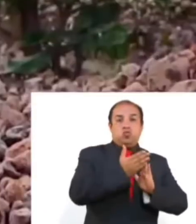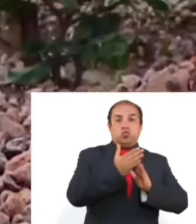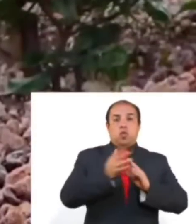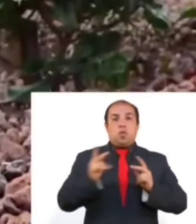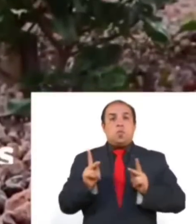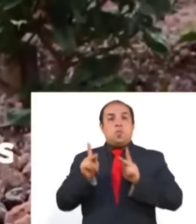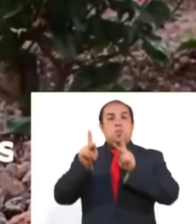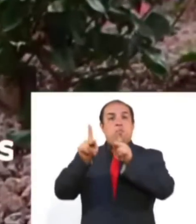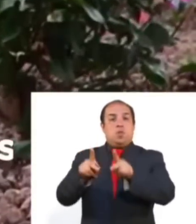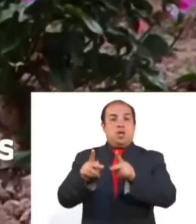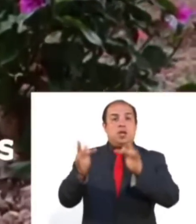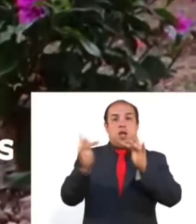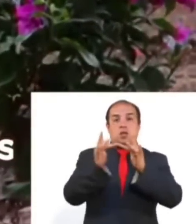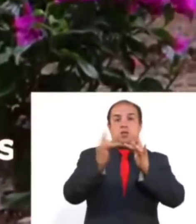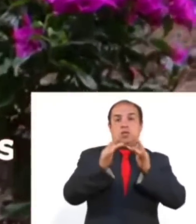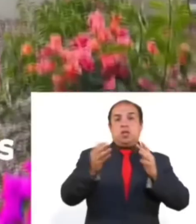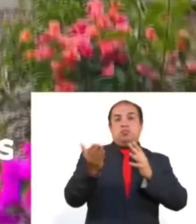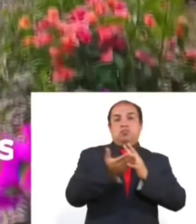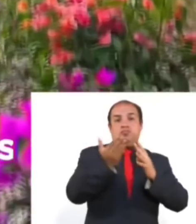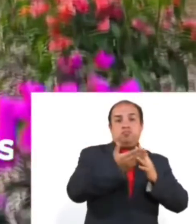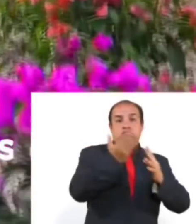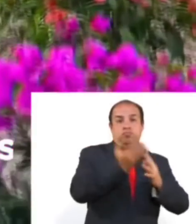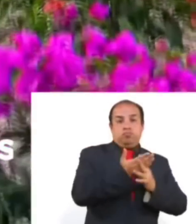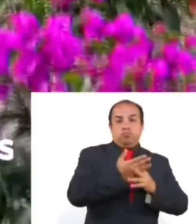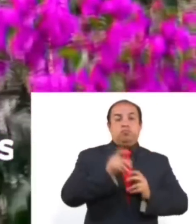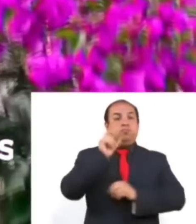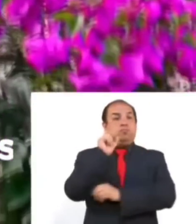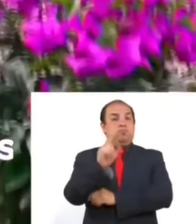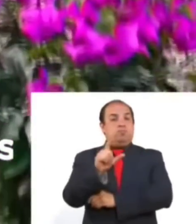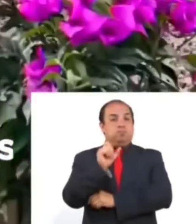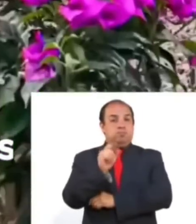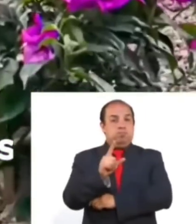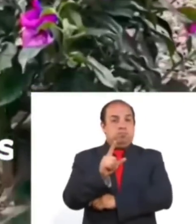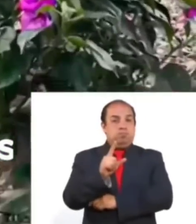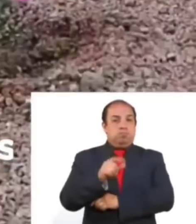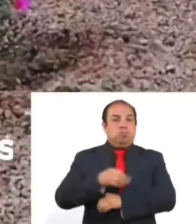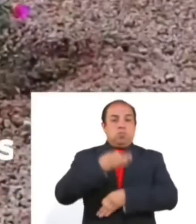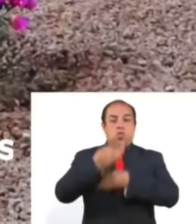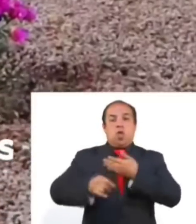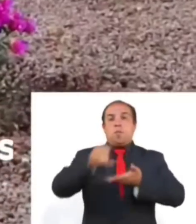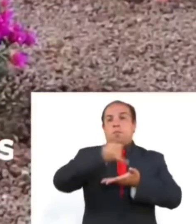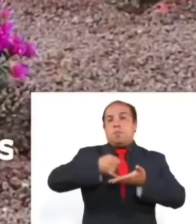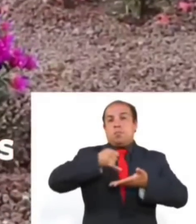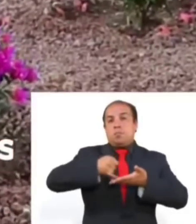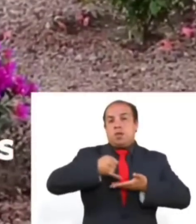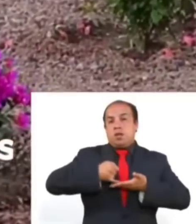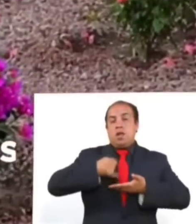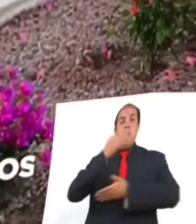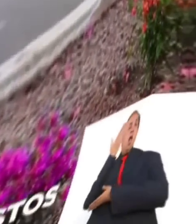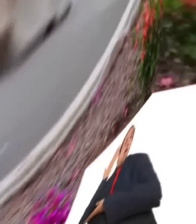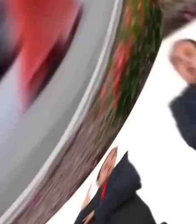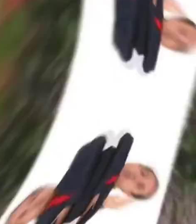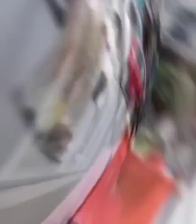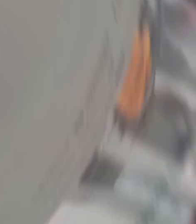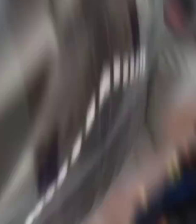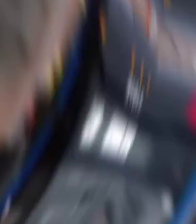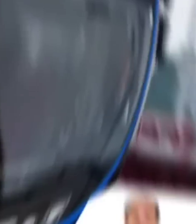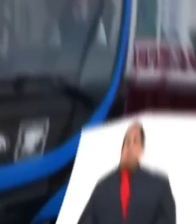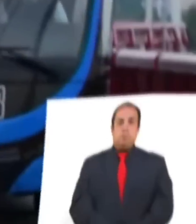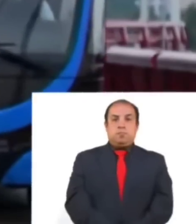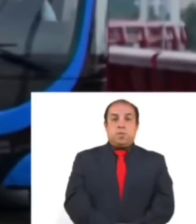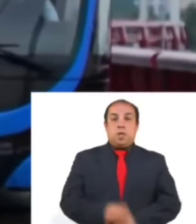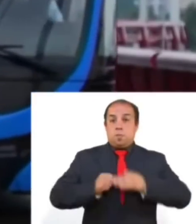conectar con las estaciones más todas pues lo que sembramos árboles y plantas y arbustos